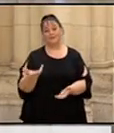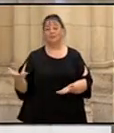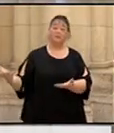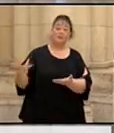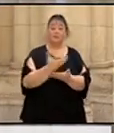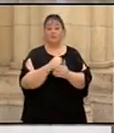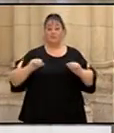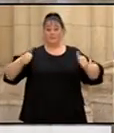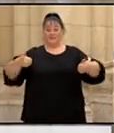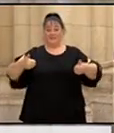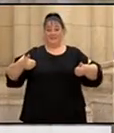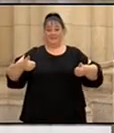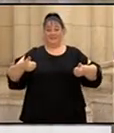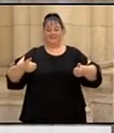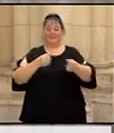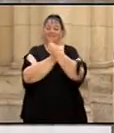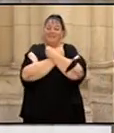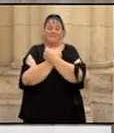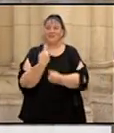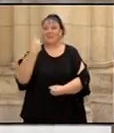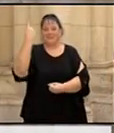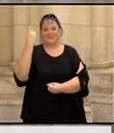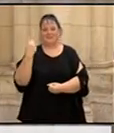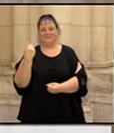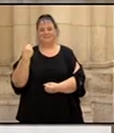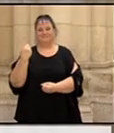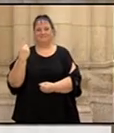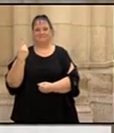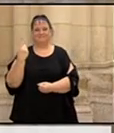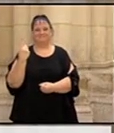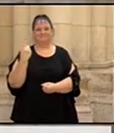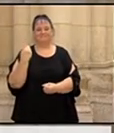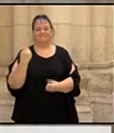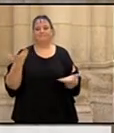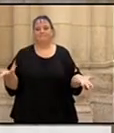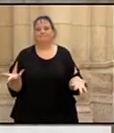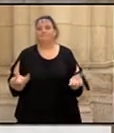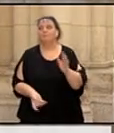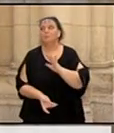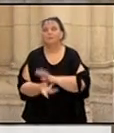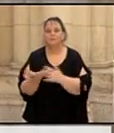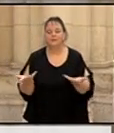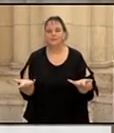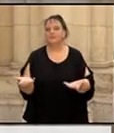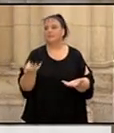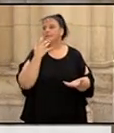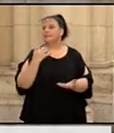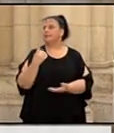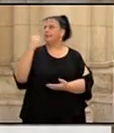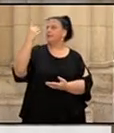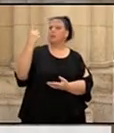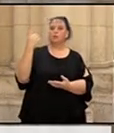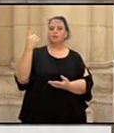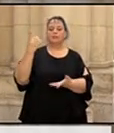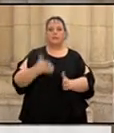Todo empieza con el amor de Dios. ¿Qué hubiera pasado si Dios no nos hubiese